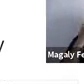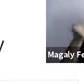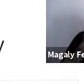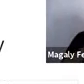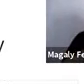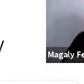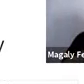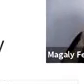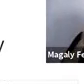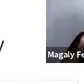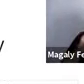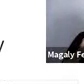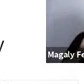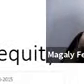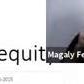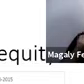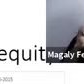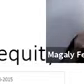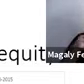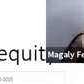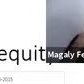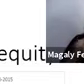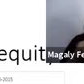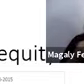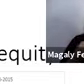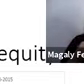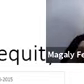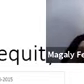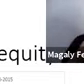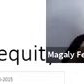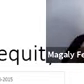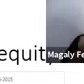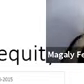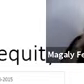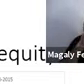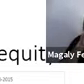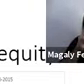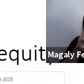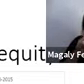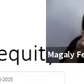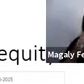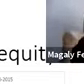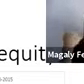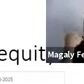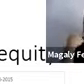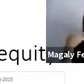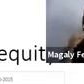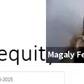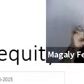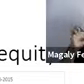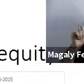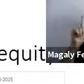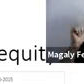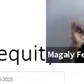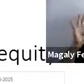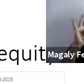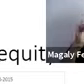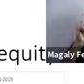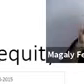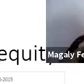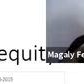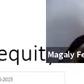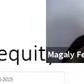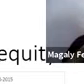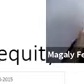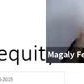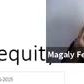poco. Por eso digo que al analizar la carga relativa, sí que podemos comparar. ¿Qué es la carga relativa?